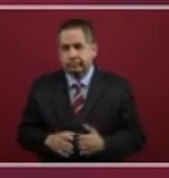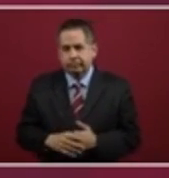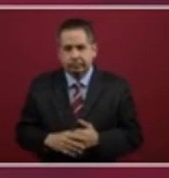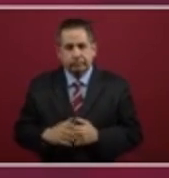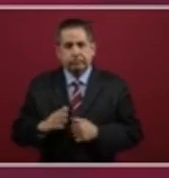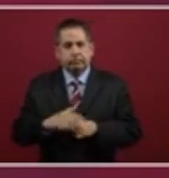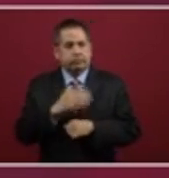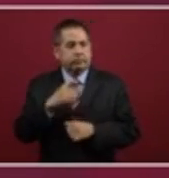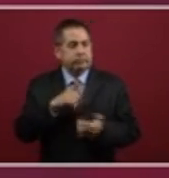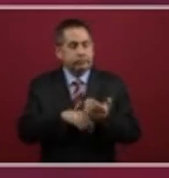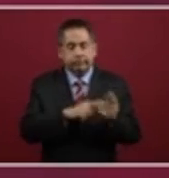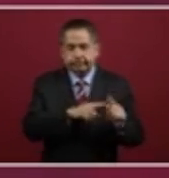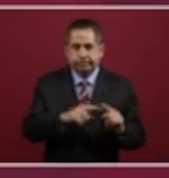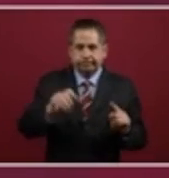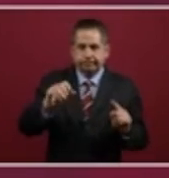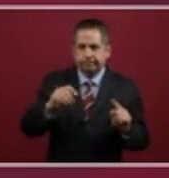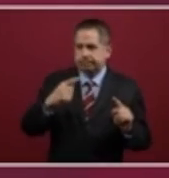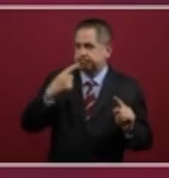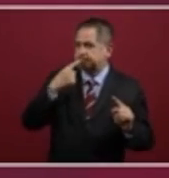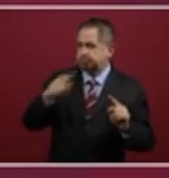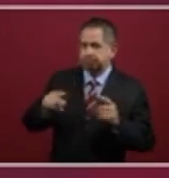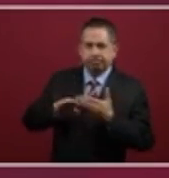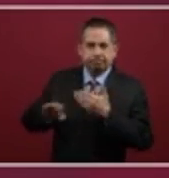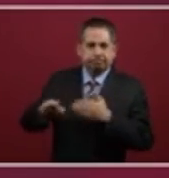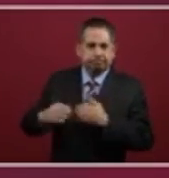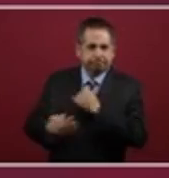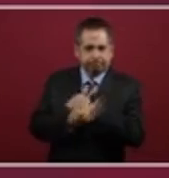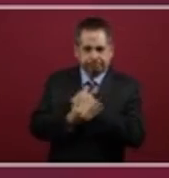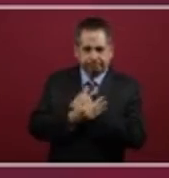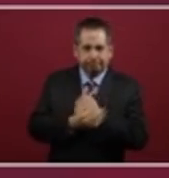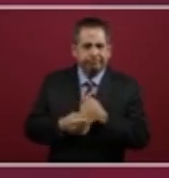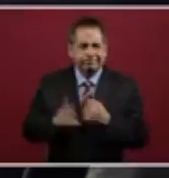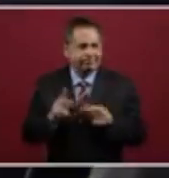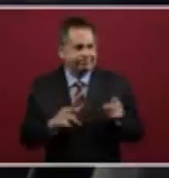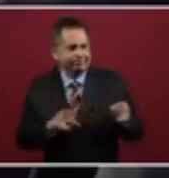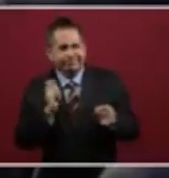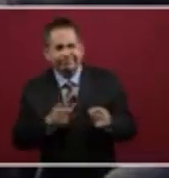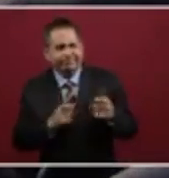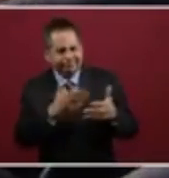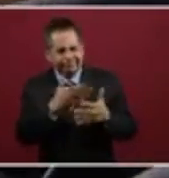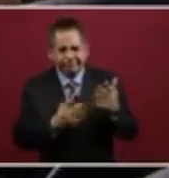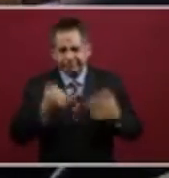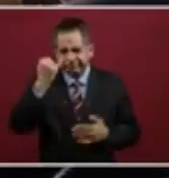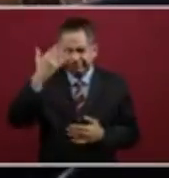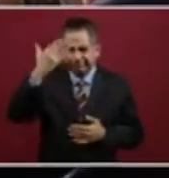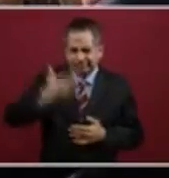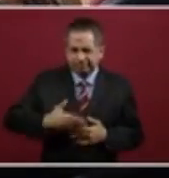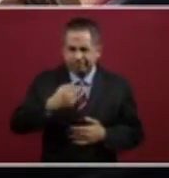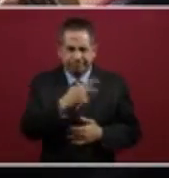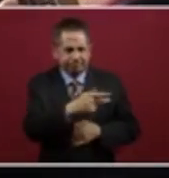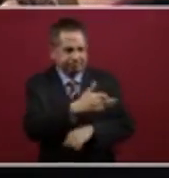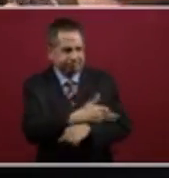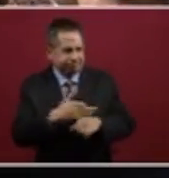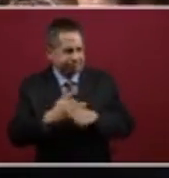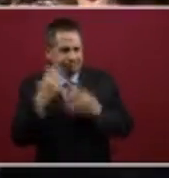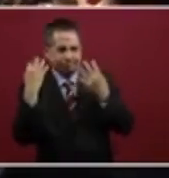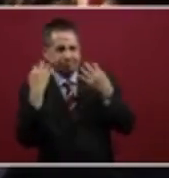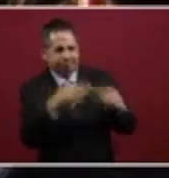porque hay amparos, ¿cómo quedan ellos, sus familias?